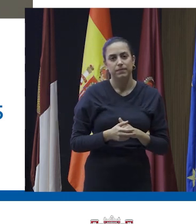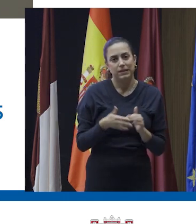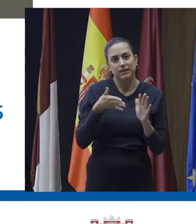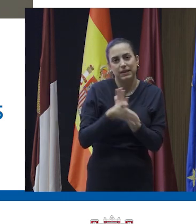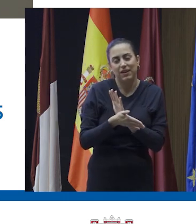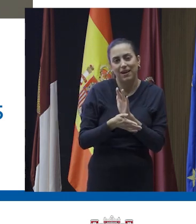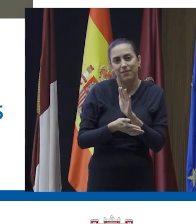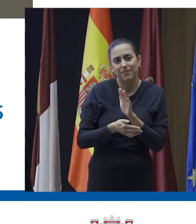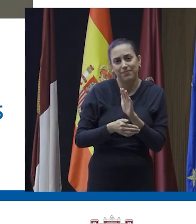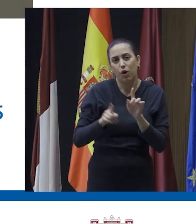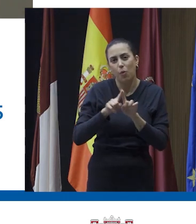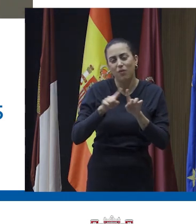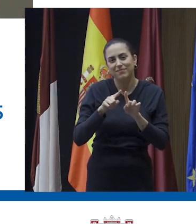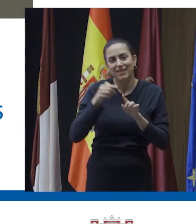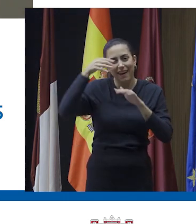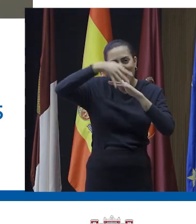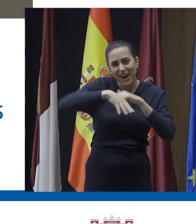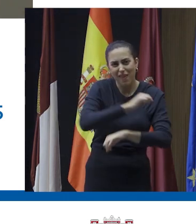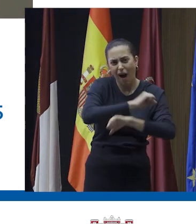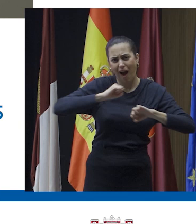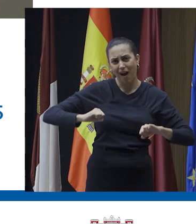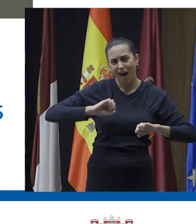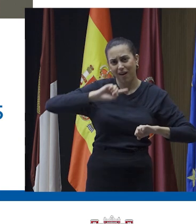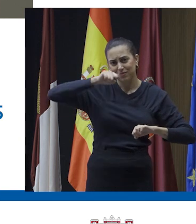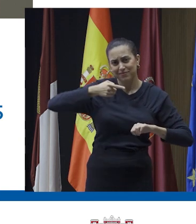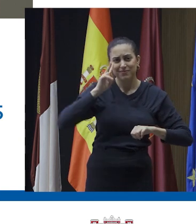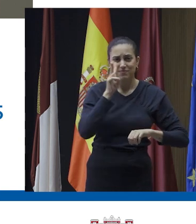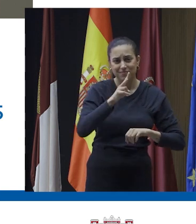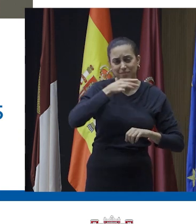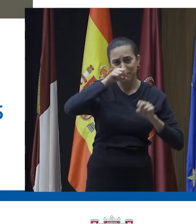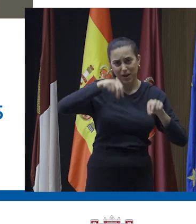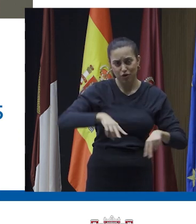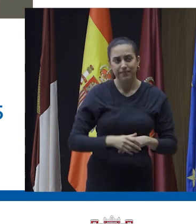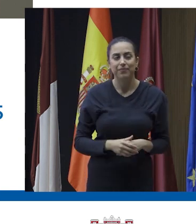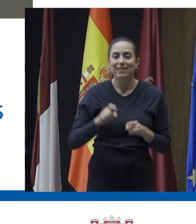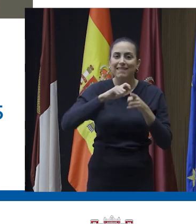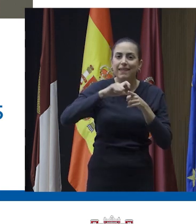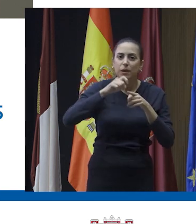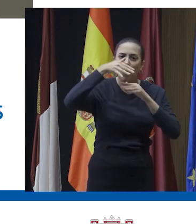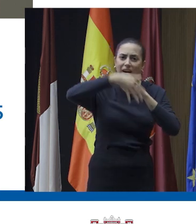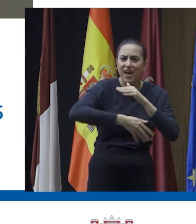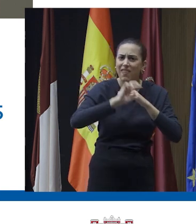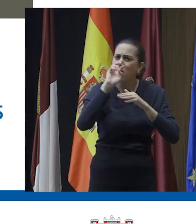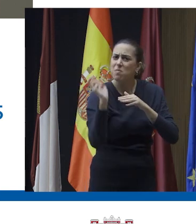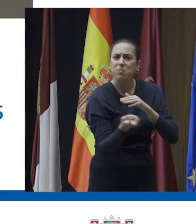sucediendo la madurez de la catarata. Entonces, pues vamos a ver tipos de catarata. Entonces hay muchos tipos, pero vamos a centrarnos